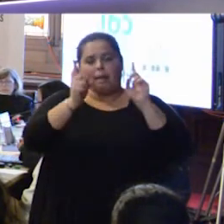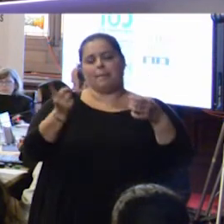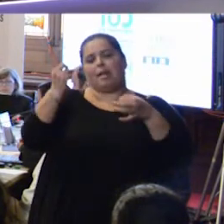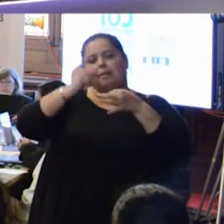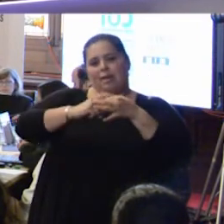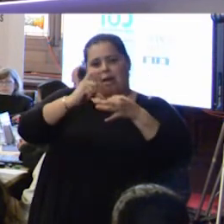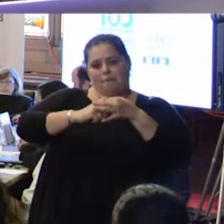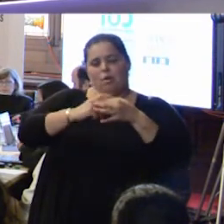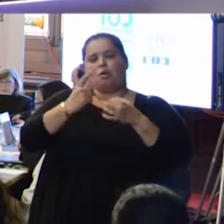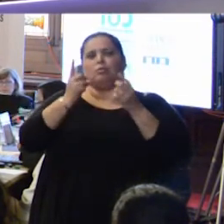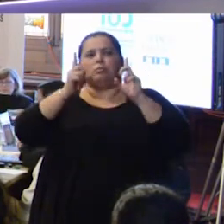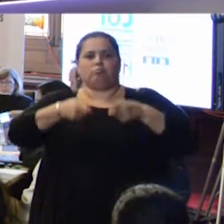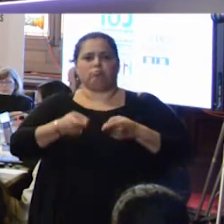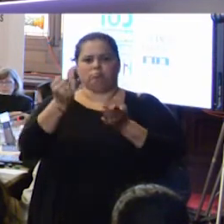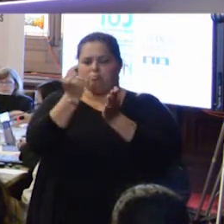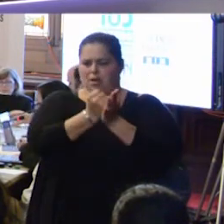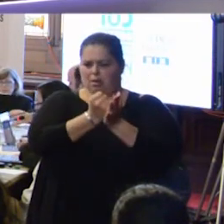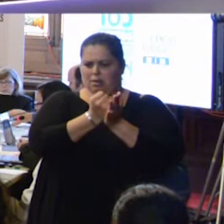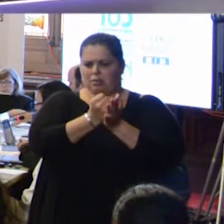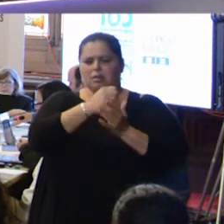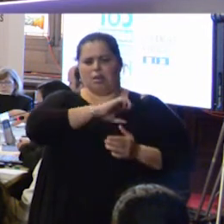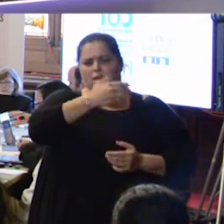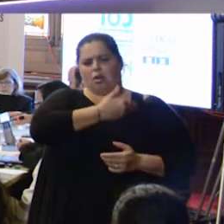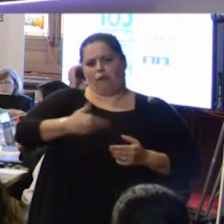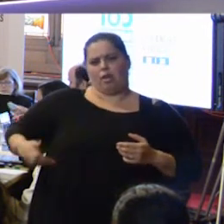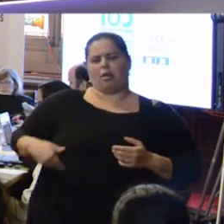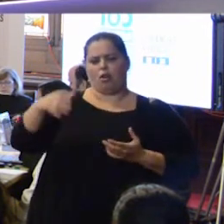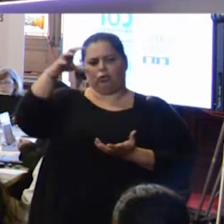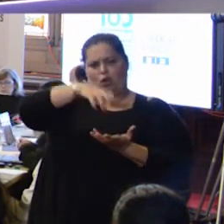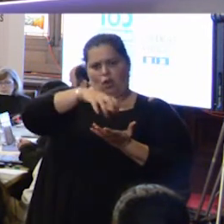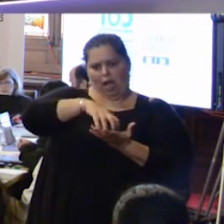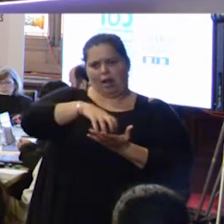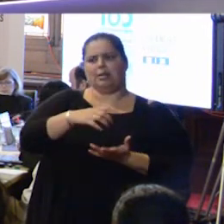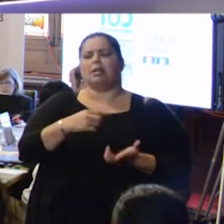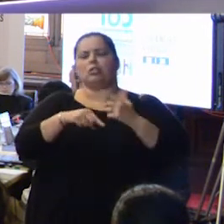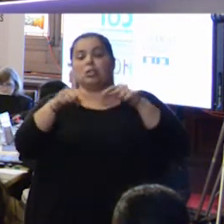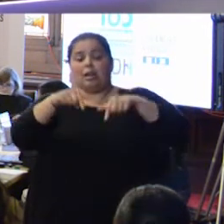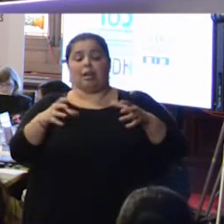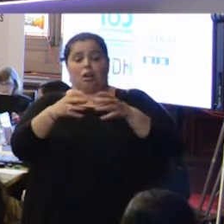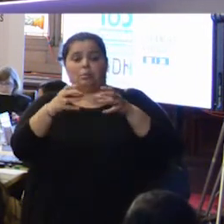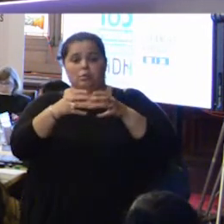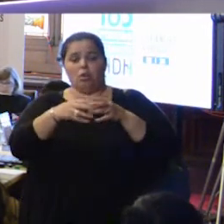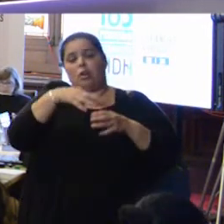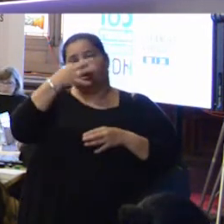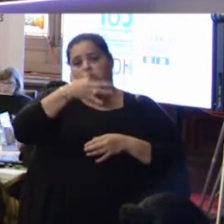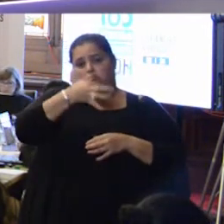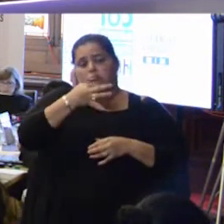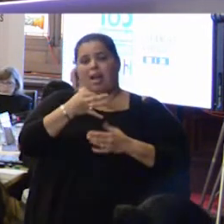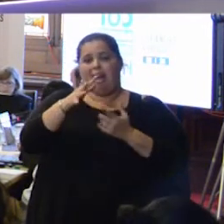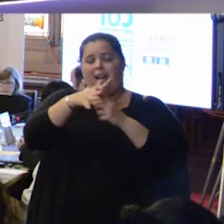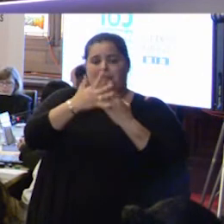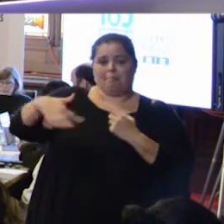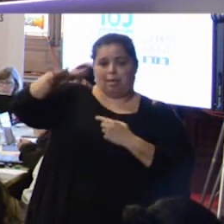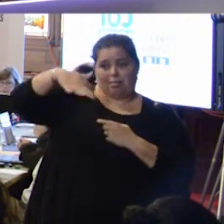profesionales, comarcas, gobiernos locales. De estas comisiones consultivas ambientales, hasta la fecha se han